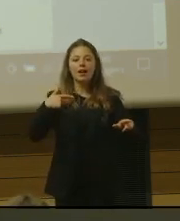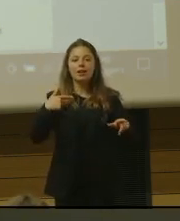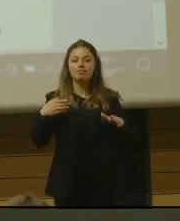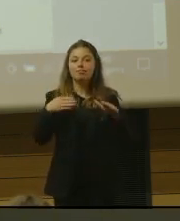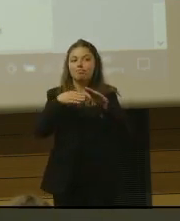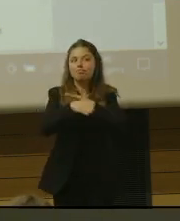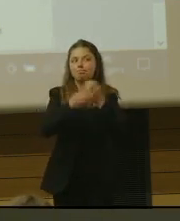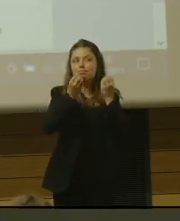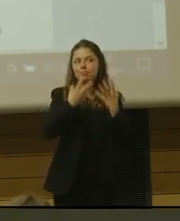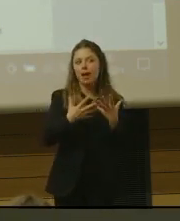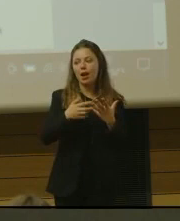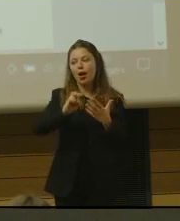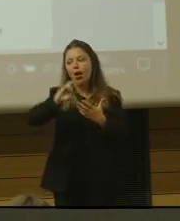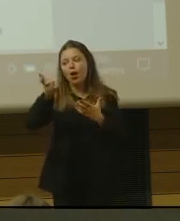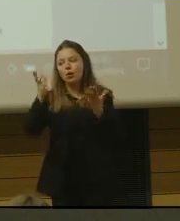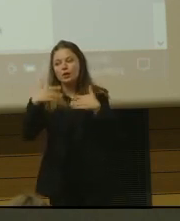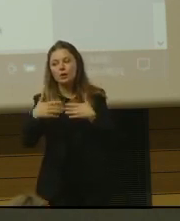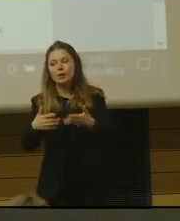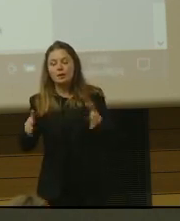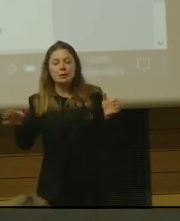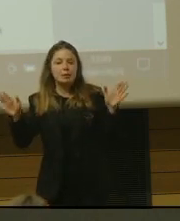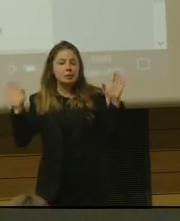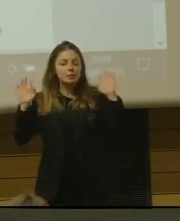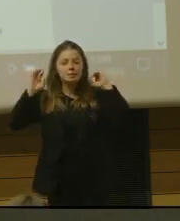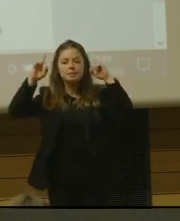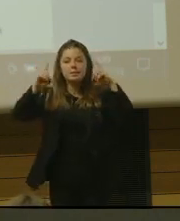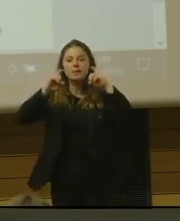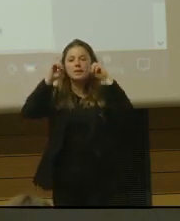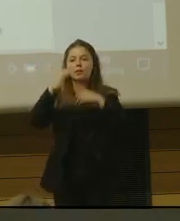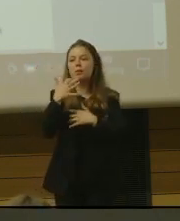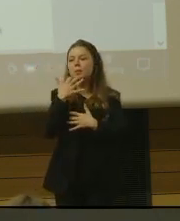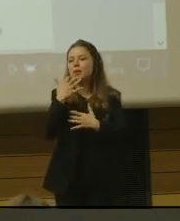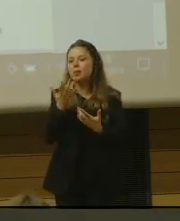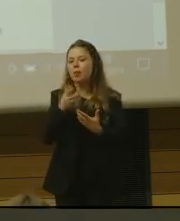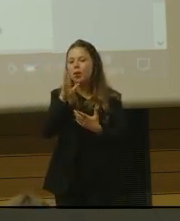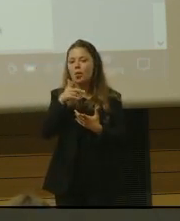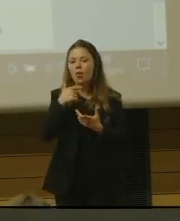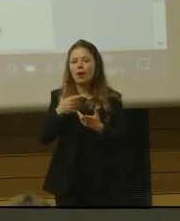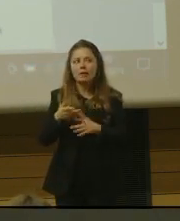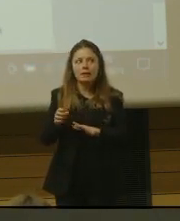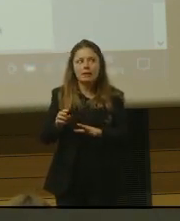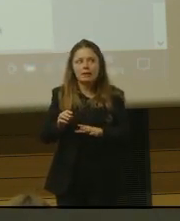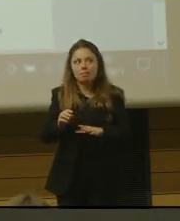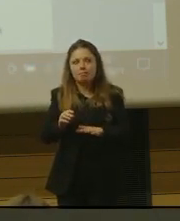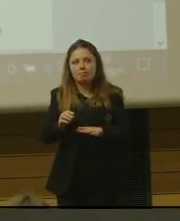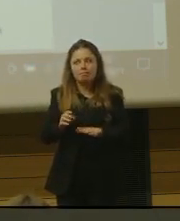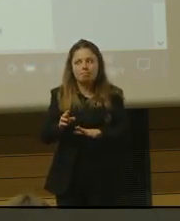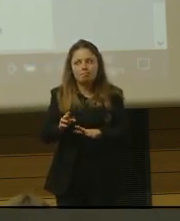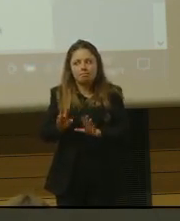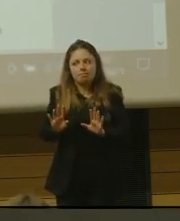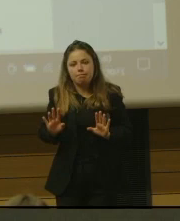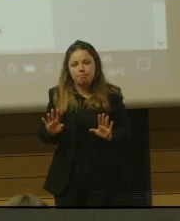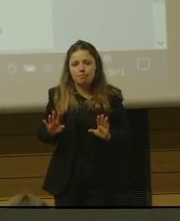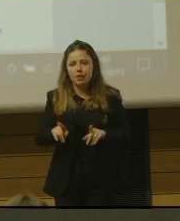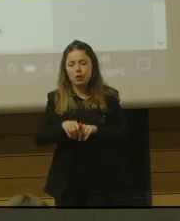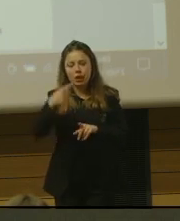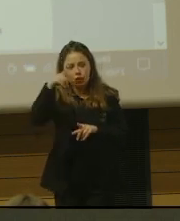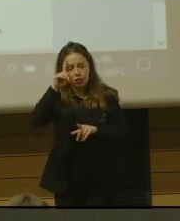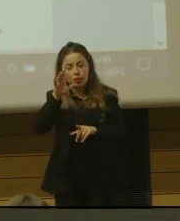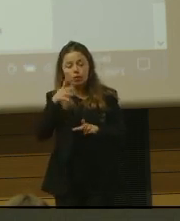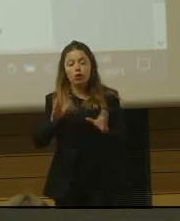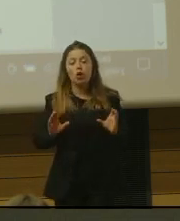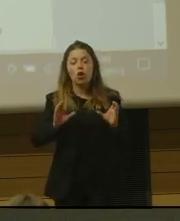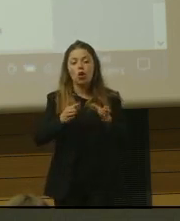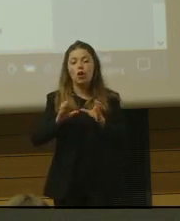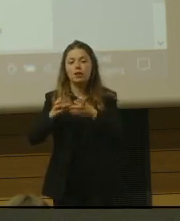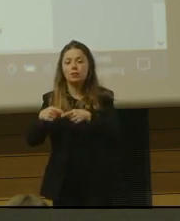fenomenal y el que no, pues bueno, intentamos a mejor pues pasar así un poco de puntillas, ¿no? Para eso también tenemos los colectivos,